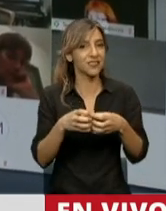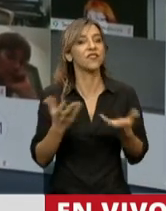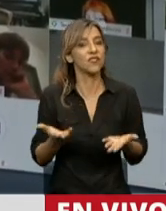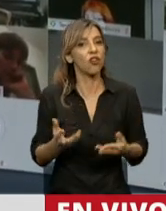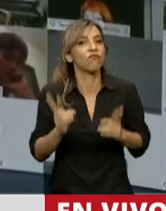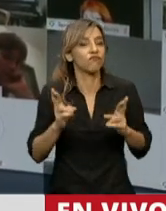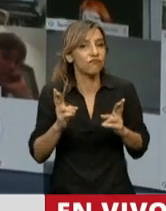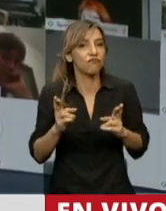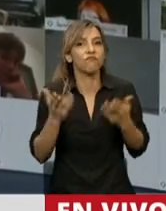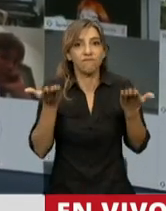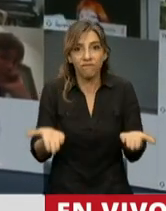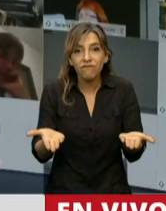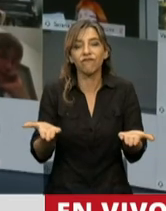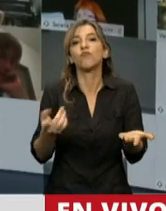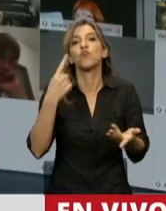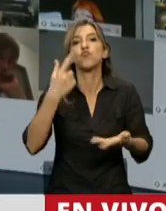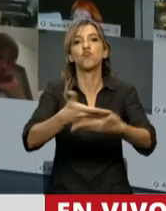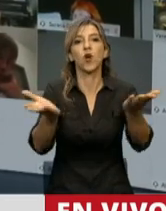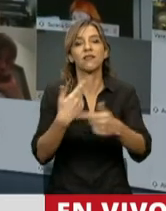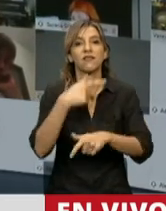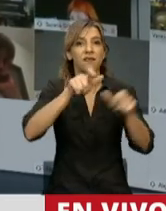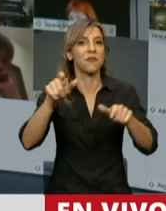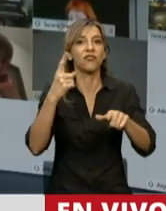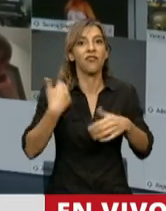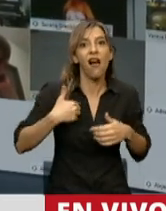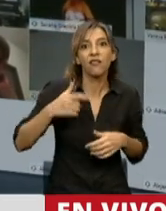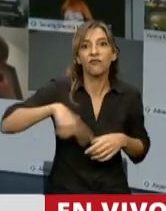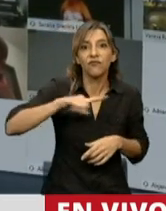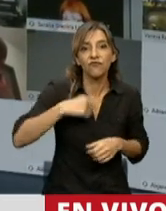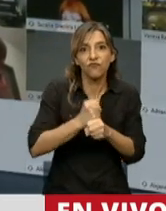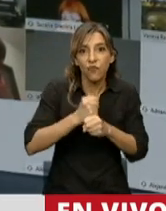en evidencia que cuando los argentinos trabajamos juntos, lo